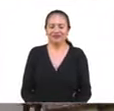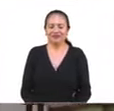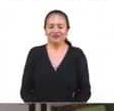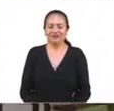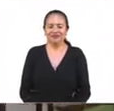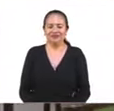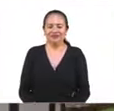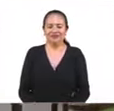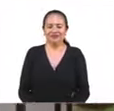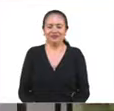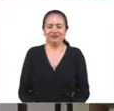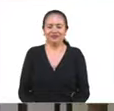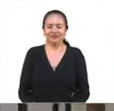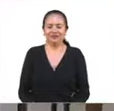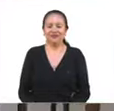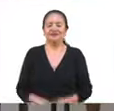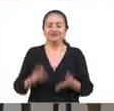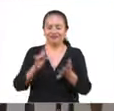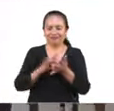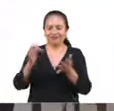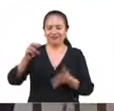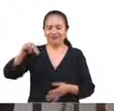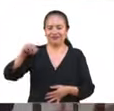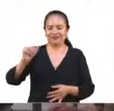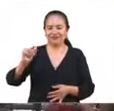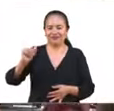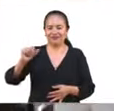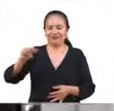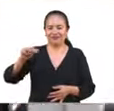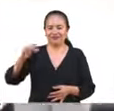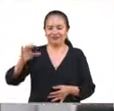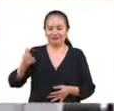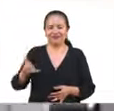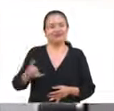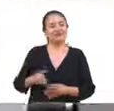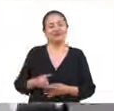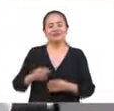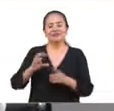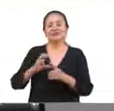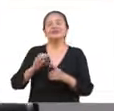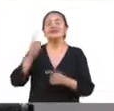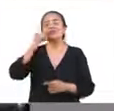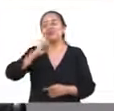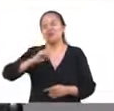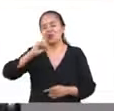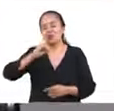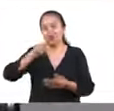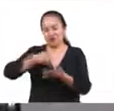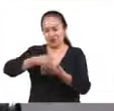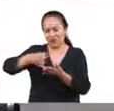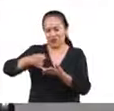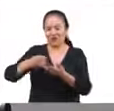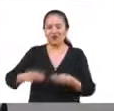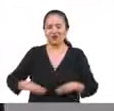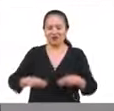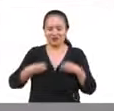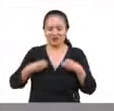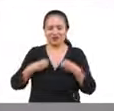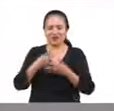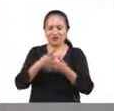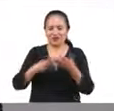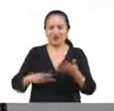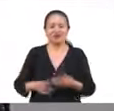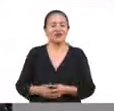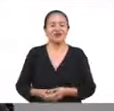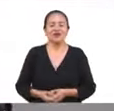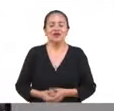Agradecemos este mensaje de Nancy Janine García Martínez, coordinadora regional de programa Sembrando Vida en Huastecas.